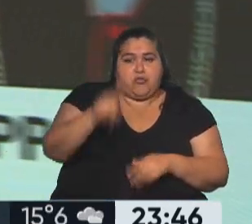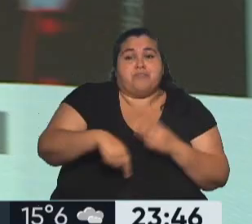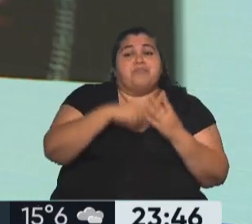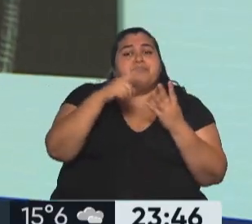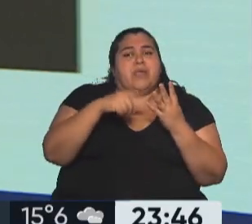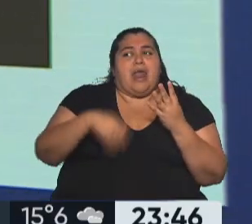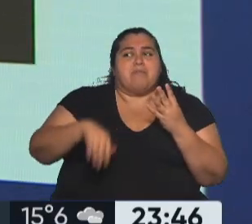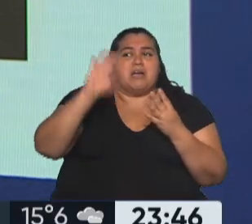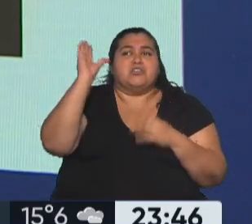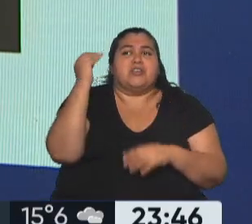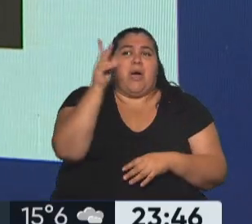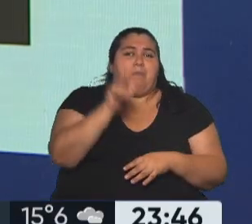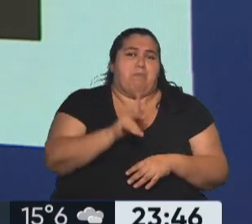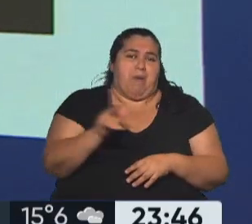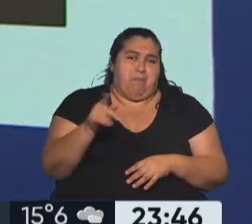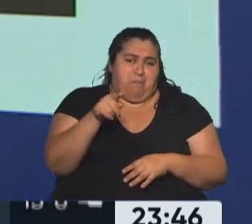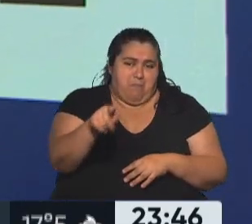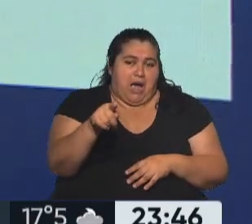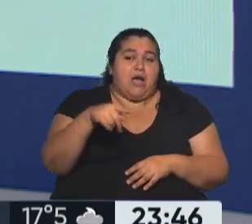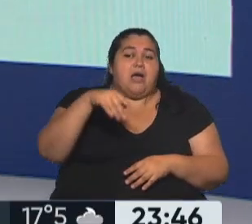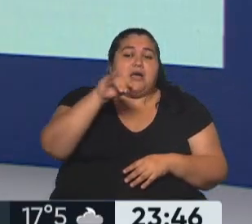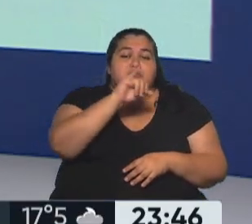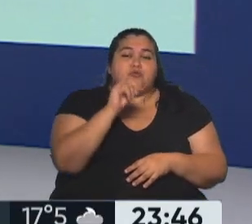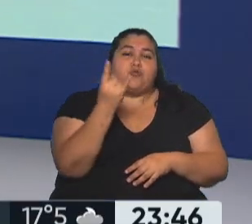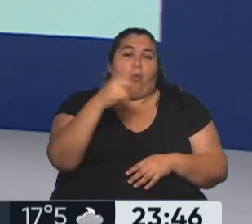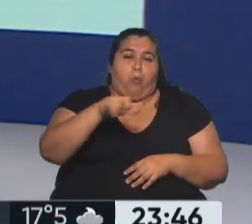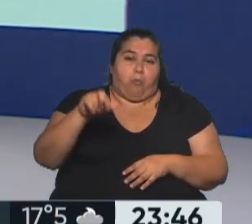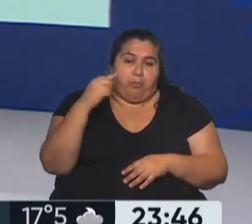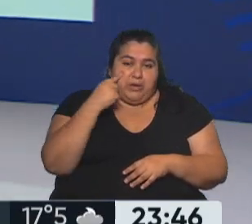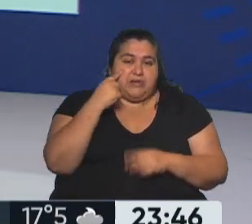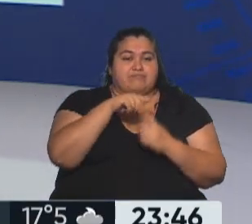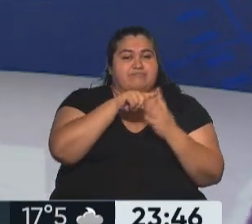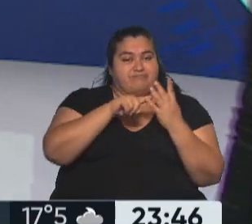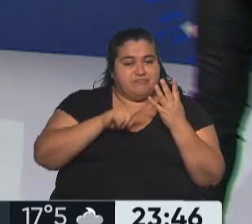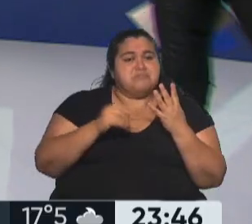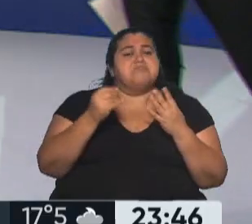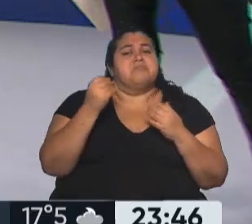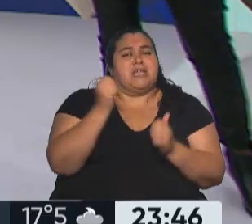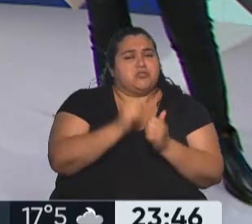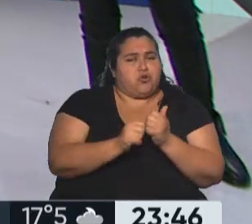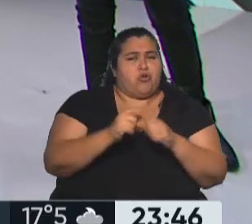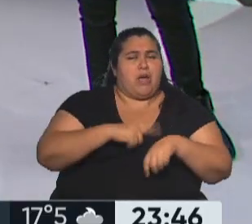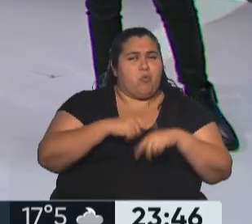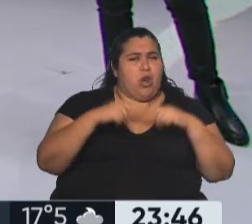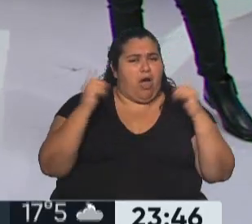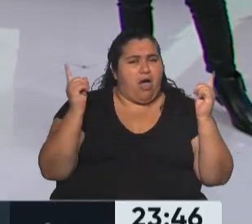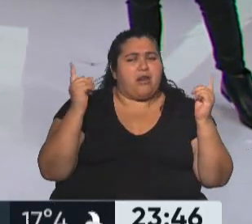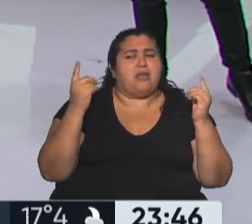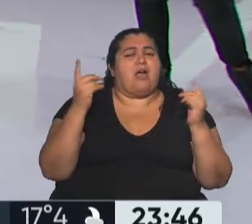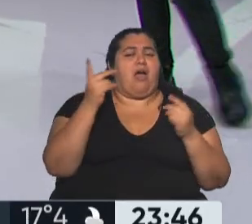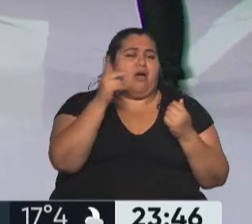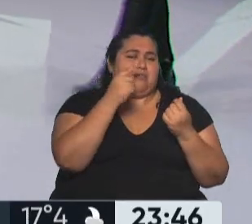han sido la mayoría de los papas de la historia, en este caso Matteo Zuppi. Así es. Bueno, una historia muy larga de los